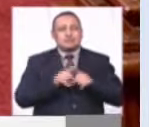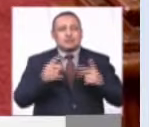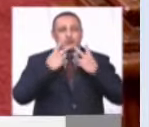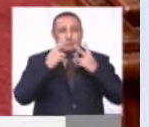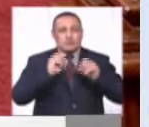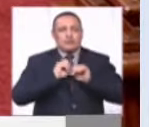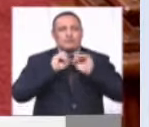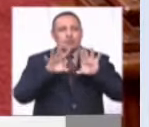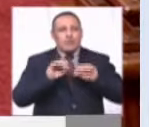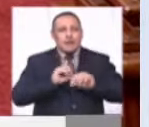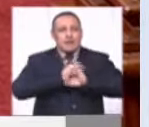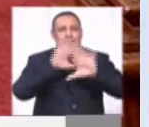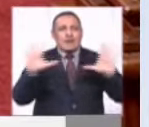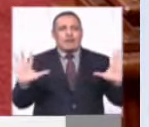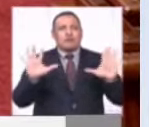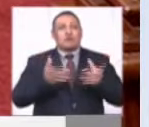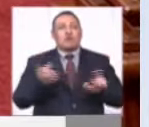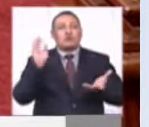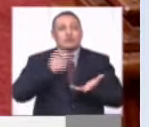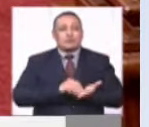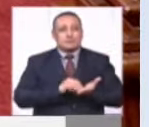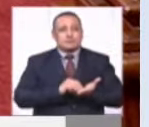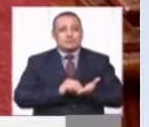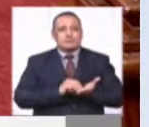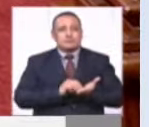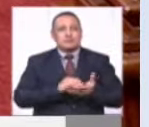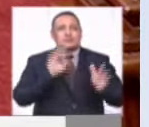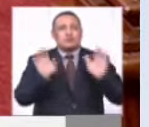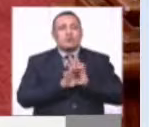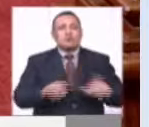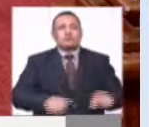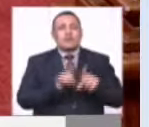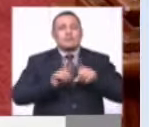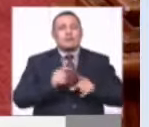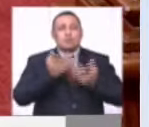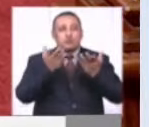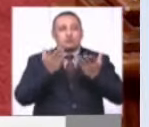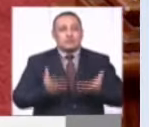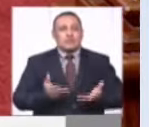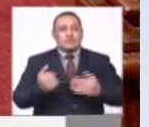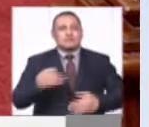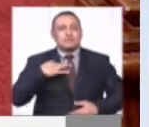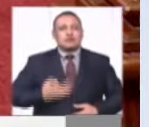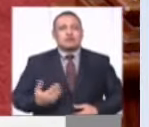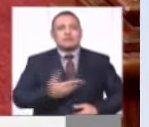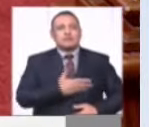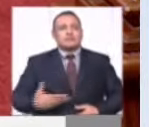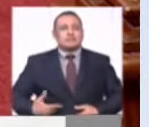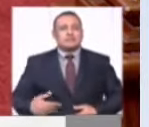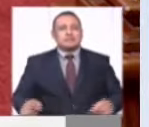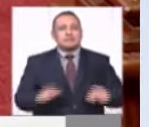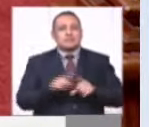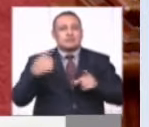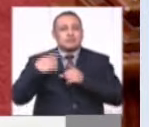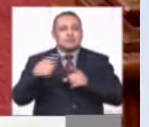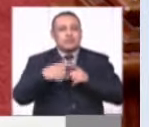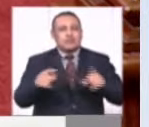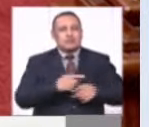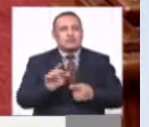enfática una vez más, y a través de su intermedio, señor Presidente, y toda